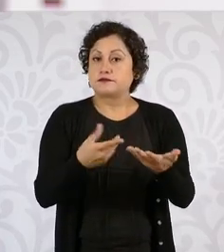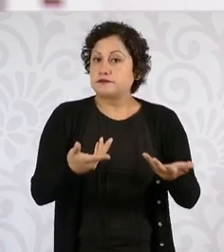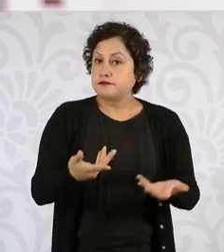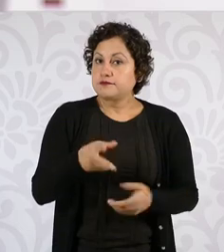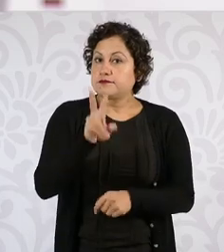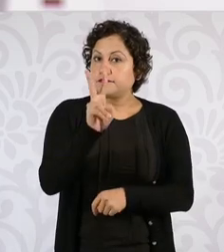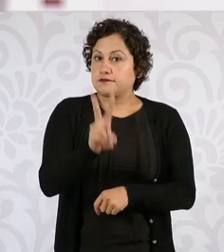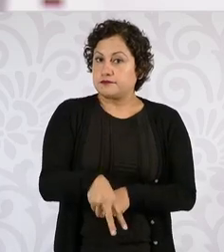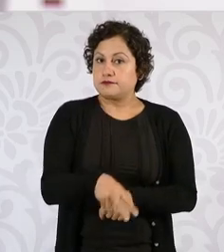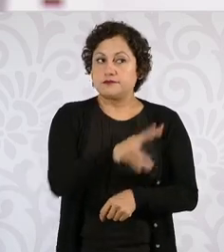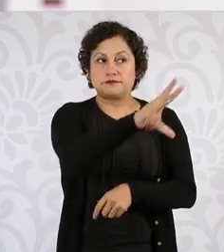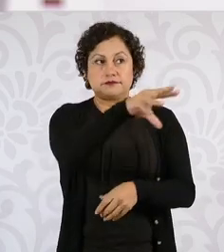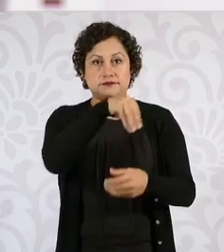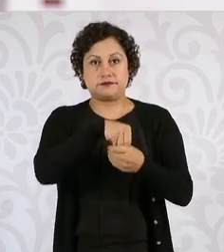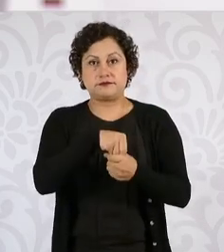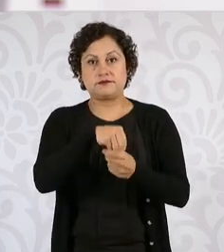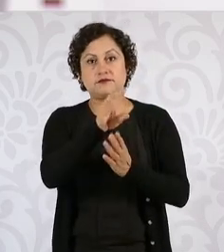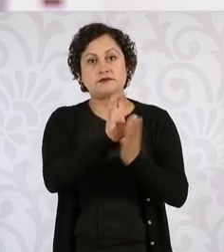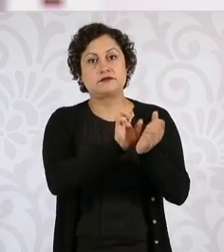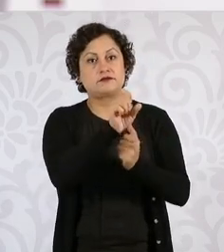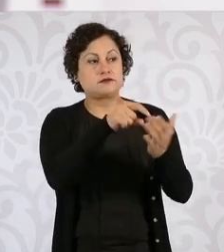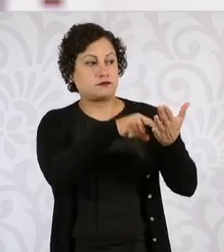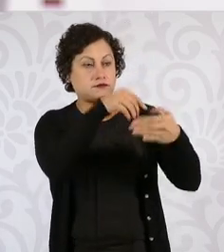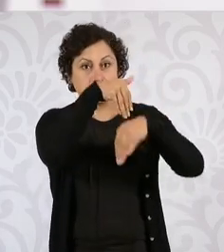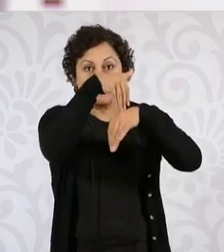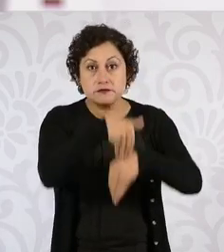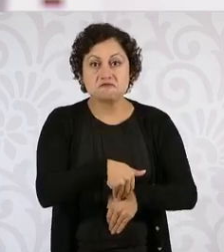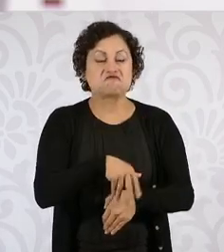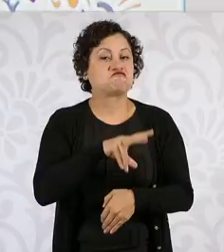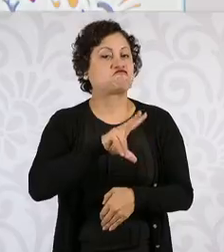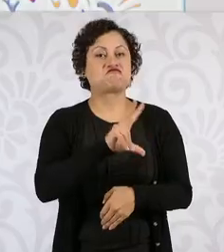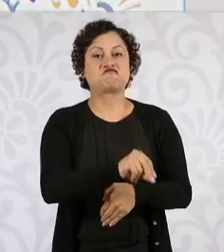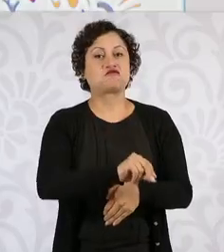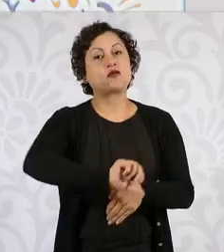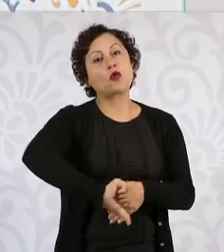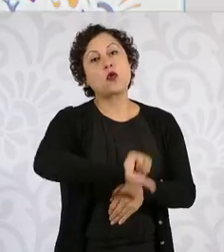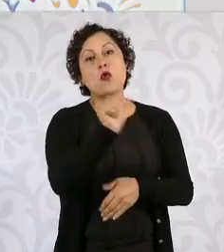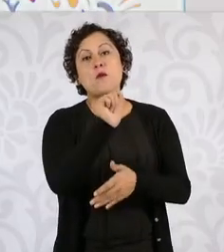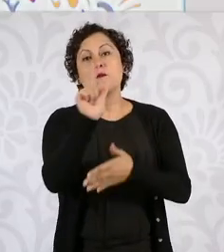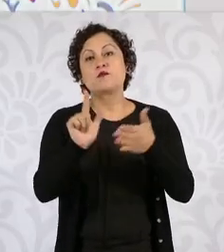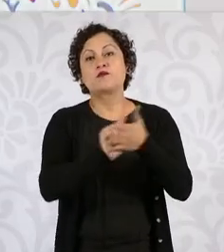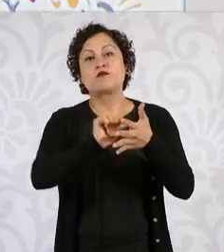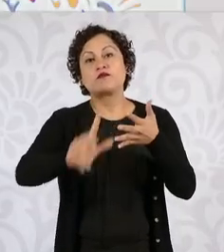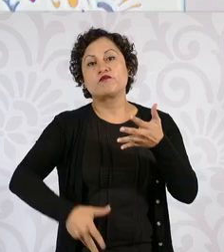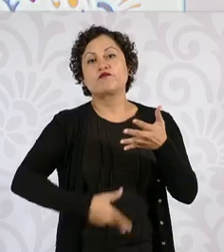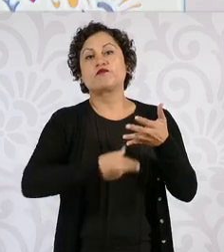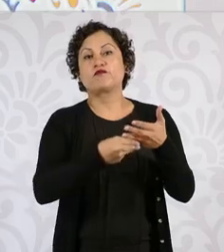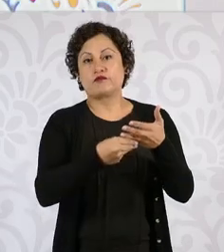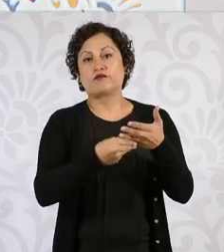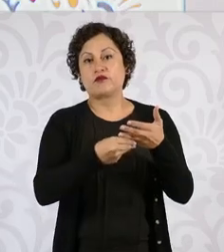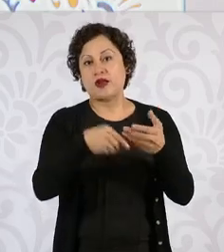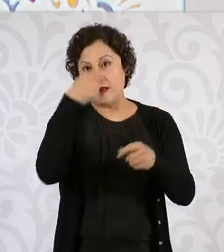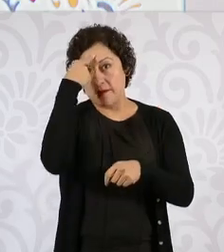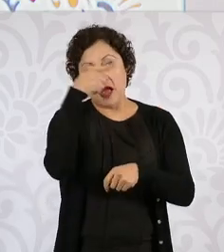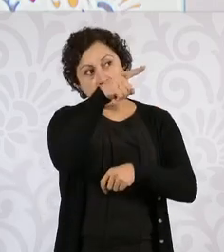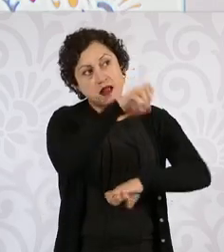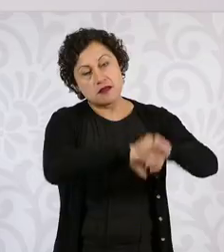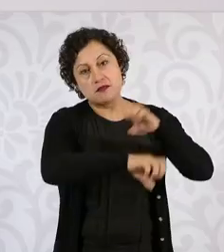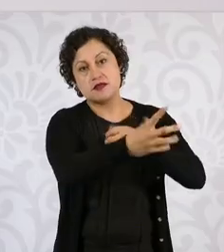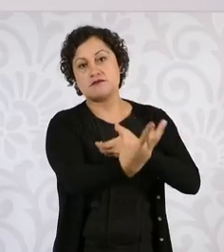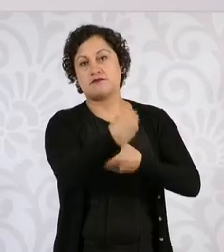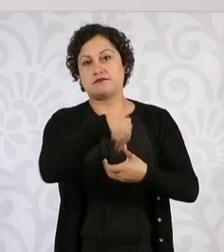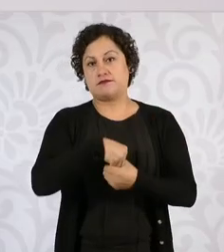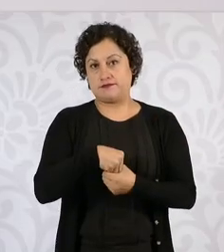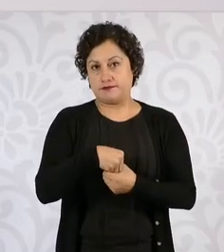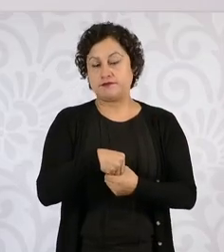se respetaba lo que decía la Constitución, pero a través de una ley secundaria encuentran una manera de participación privada.